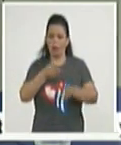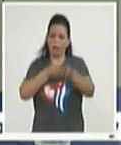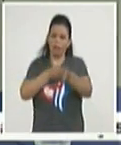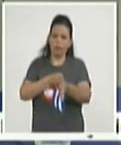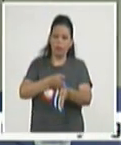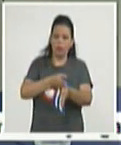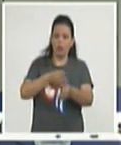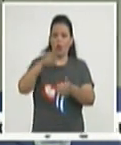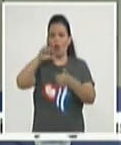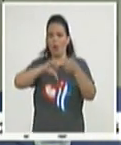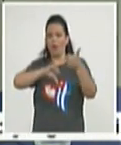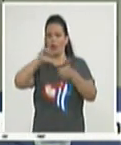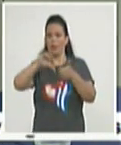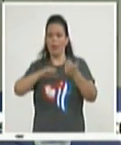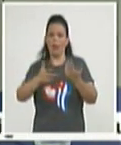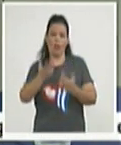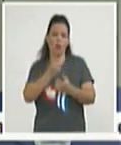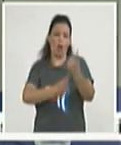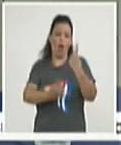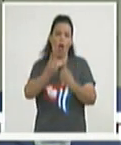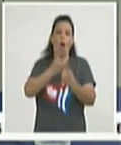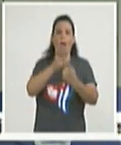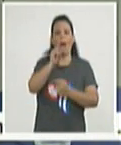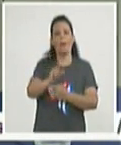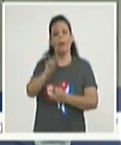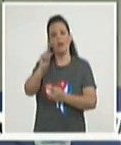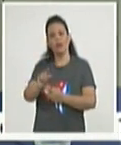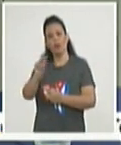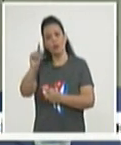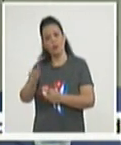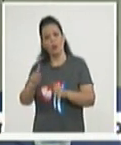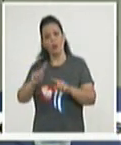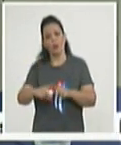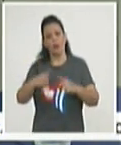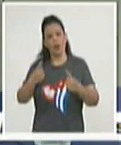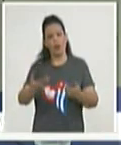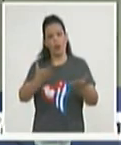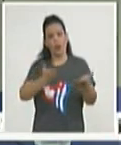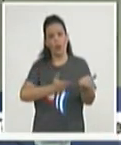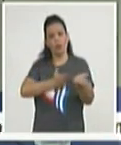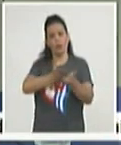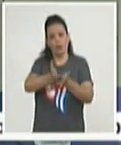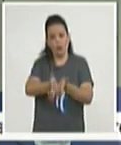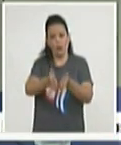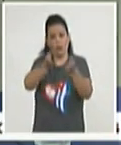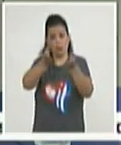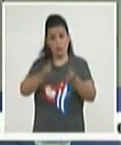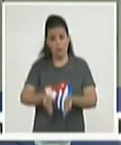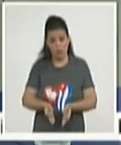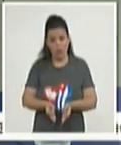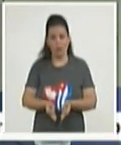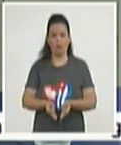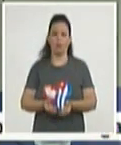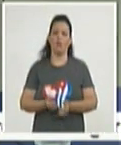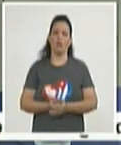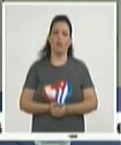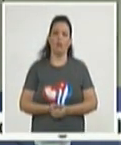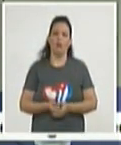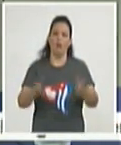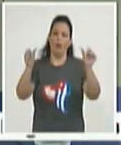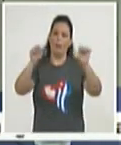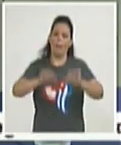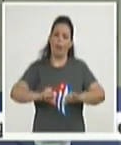de algunas personas que hacen que la transmisión persista y se incremente. Pero